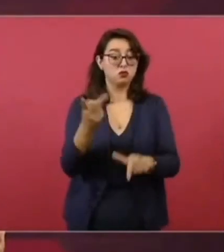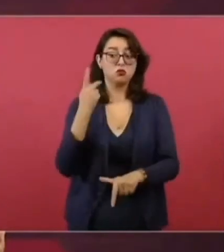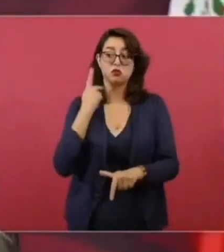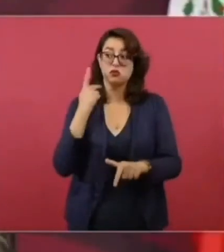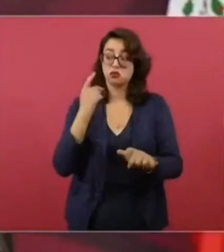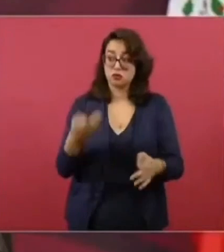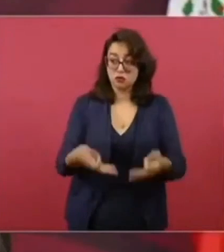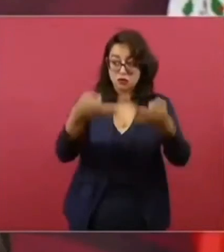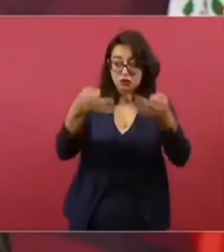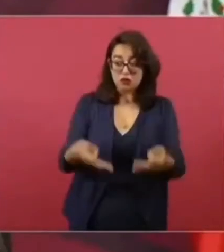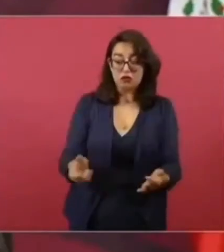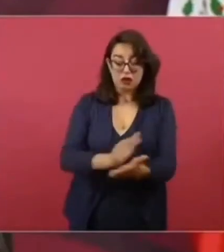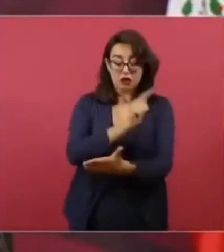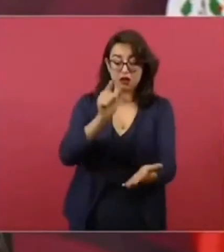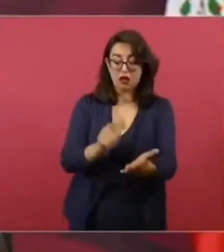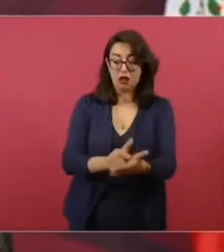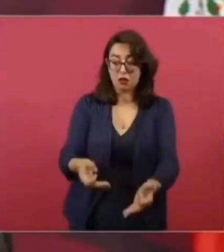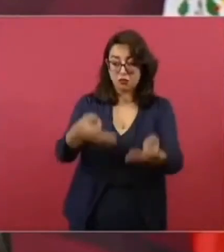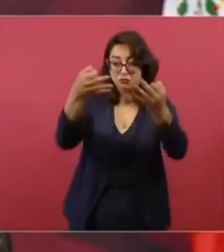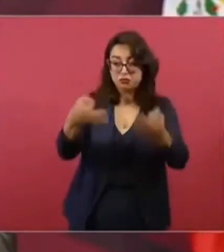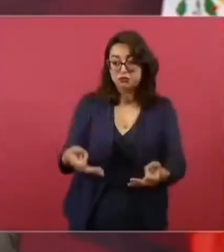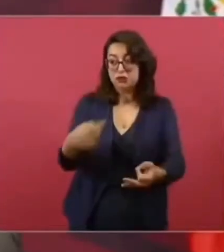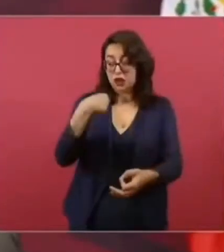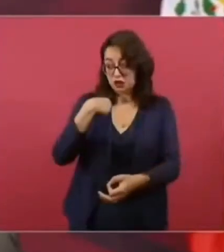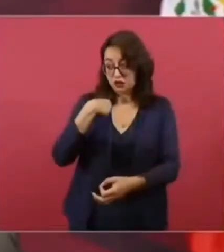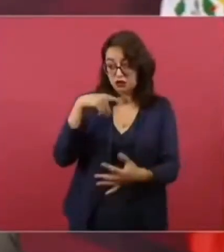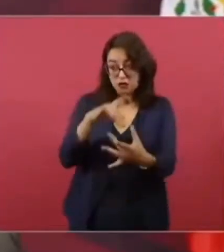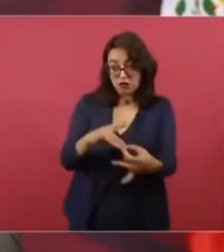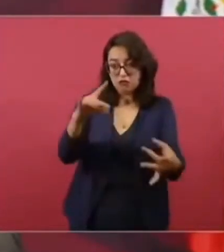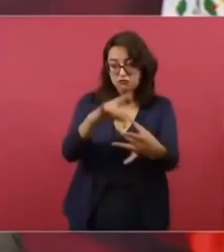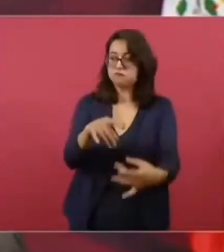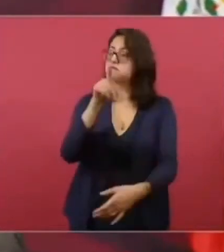legítimamente constituidos. Estoy hablando